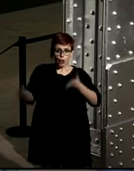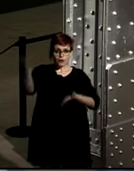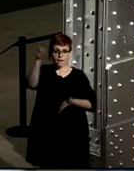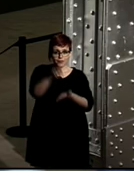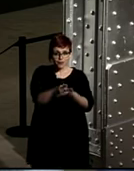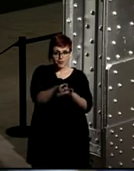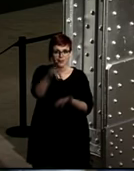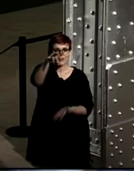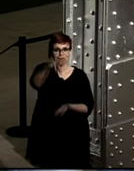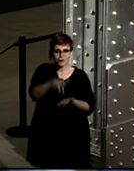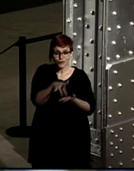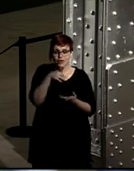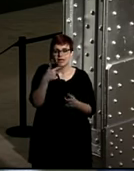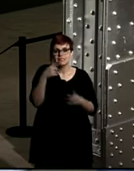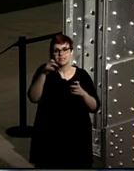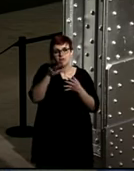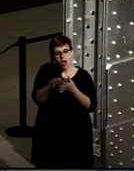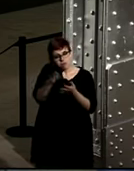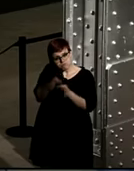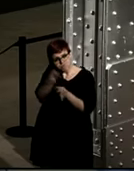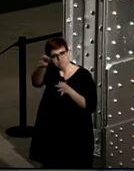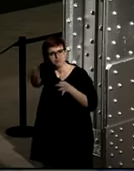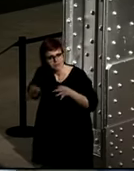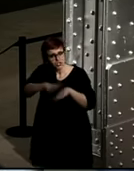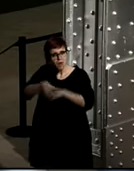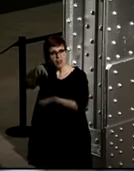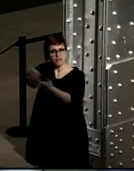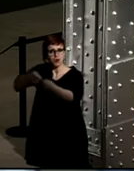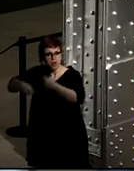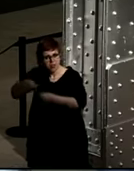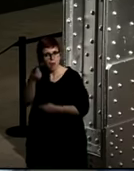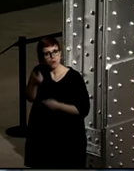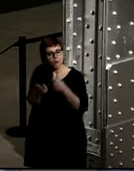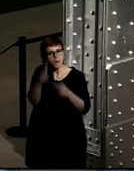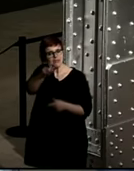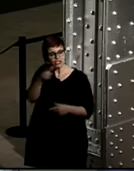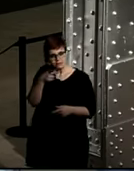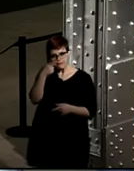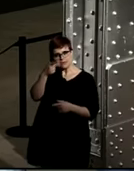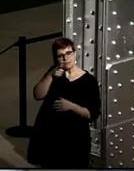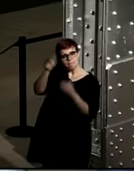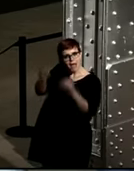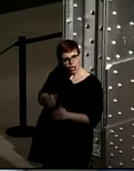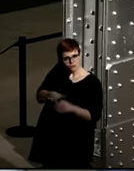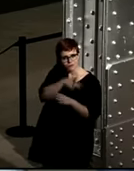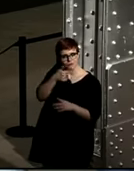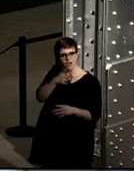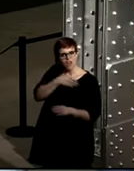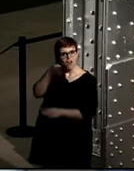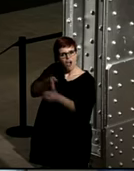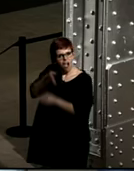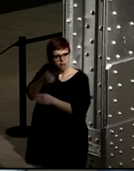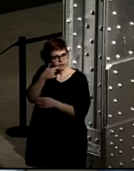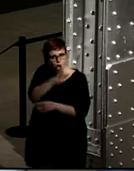tiene esto de ir al extrarradio, a los centros comerciales, cada vez la gente está demandándolo menos y está